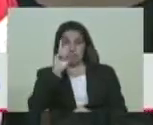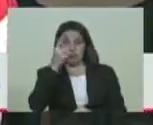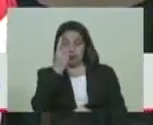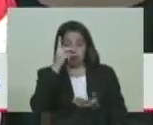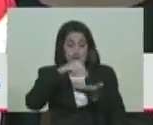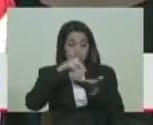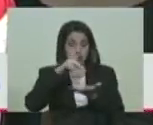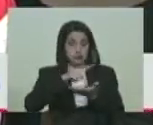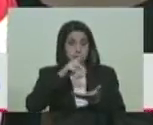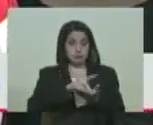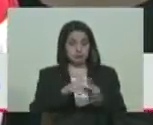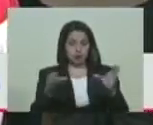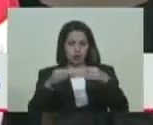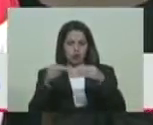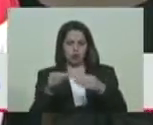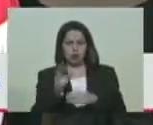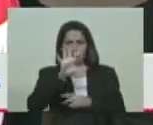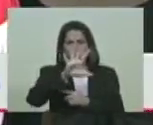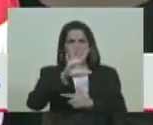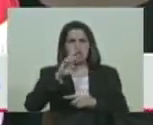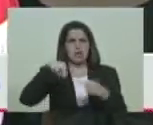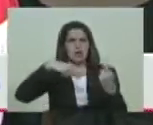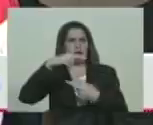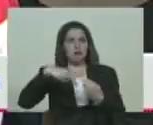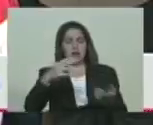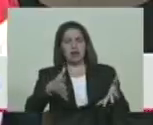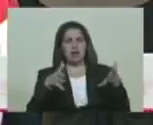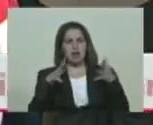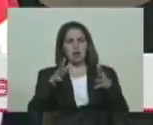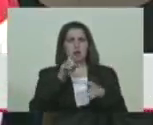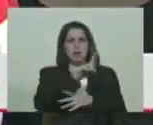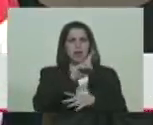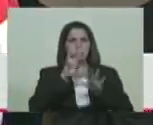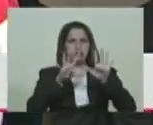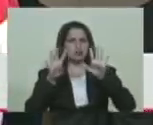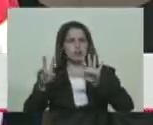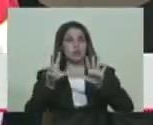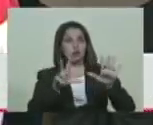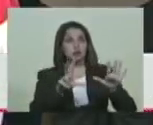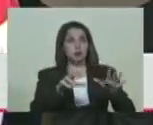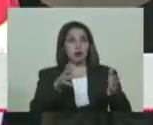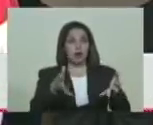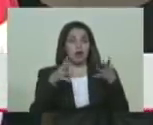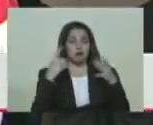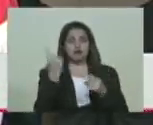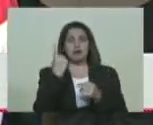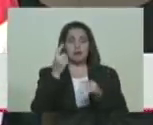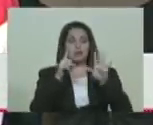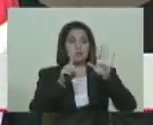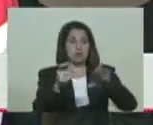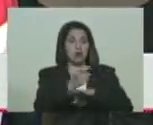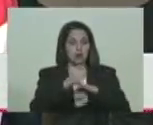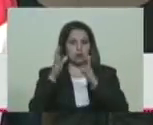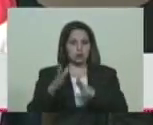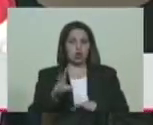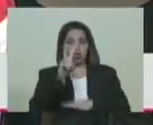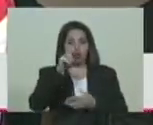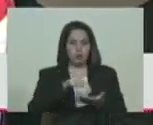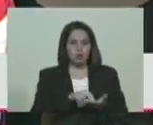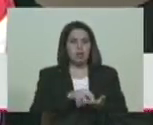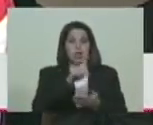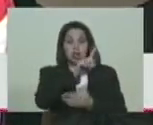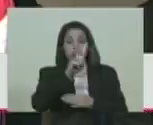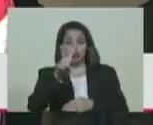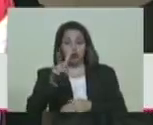como Movimiento Quinta República en 1998, ganamos 6 gobernaciones. En el año 2000 ganamos